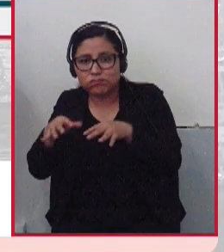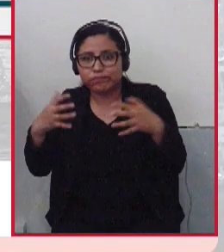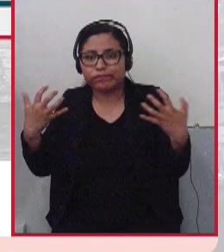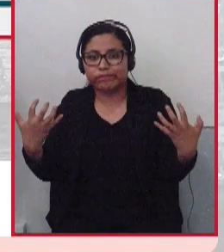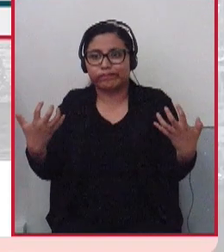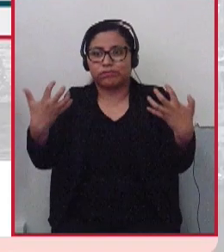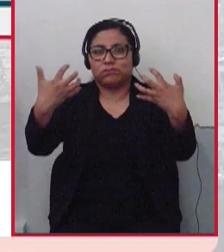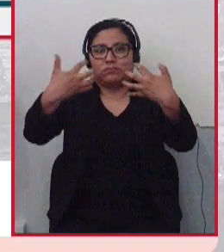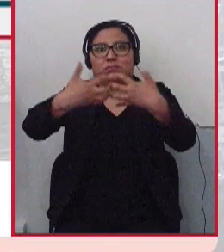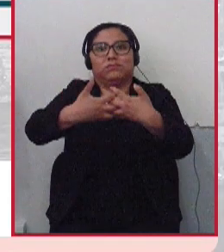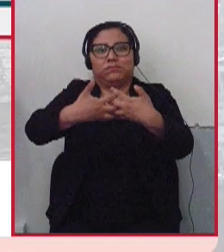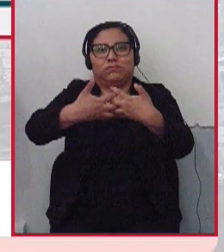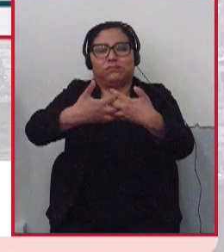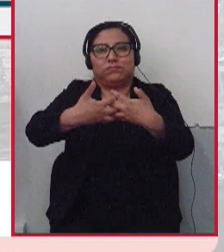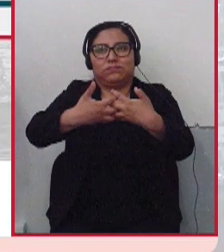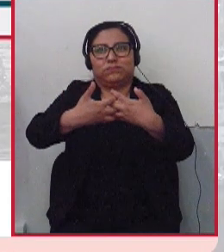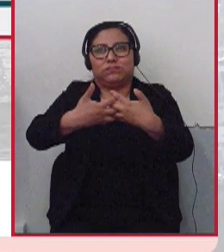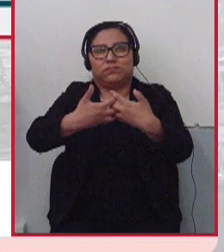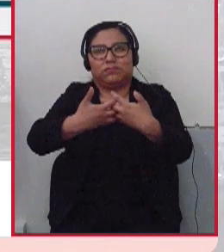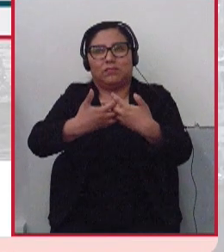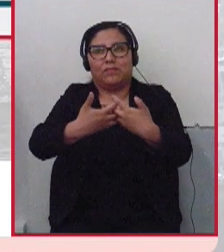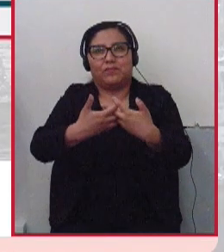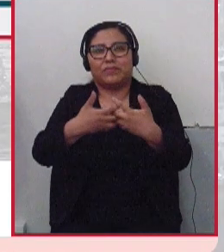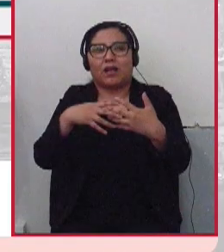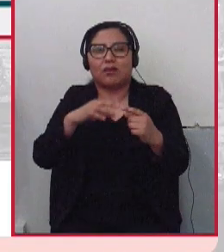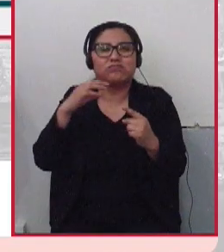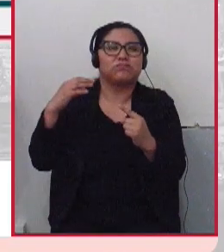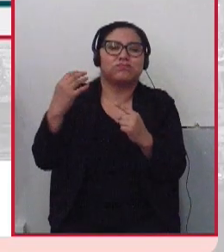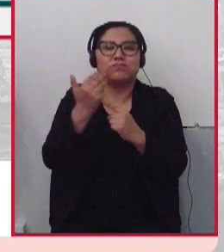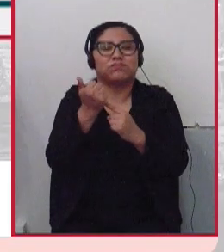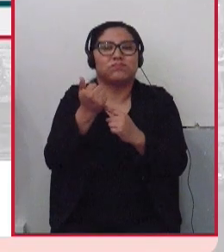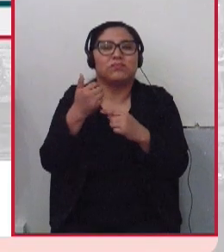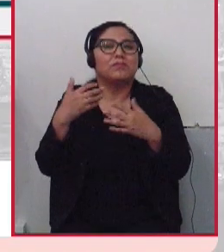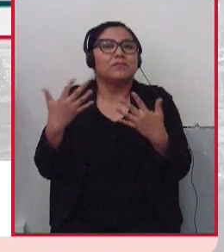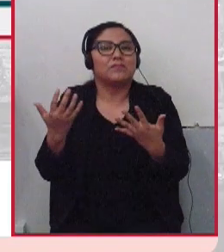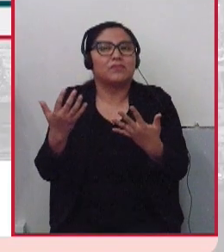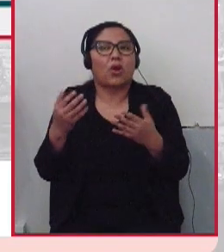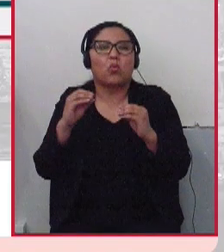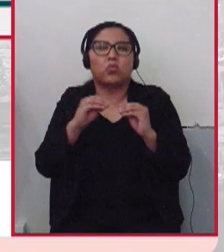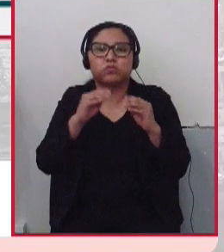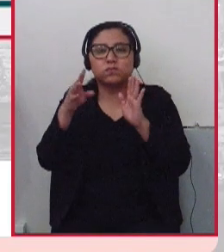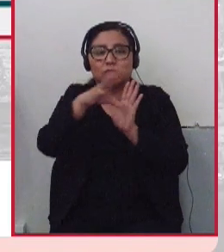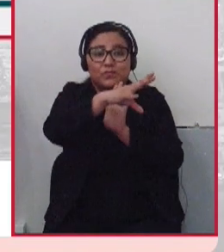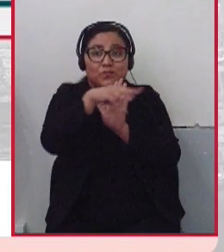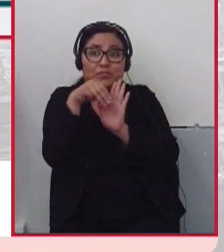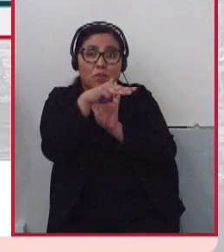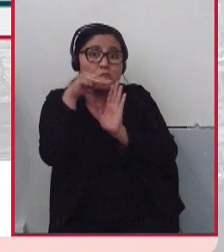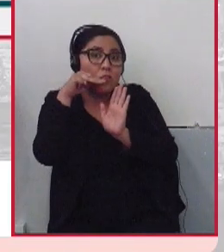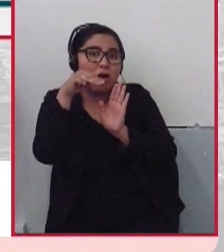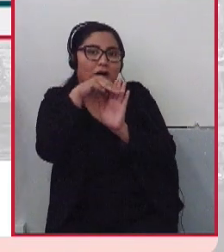dos mundos se juntan, logras alcanzar un simulador